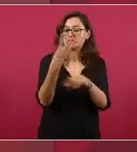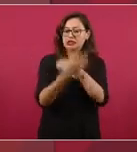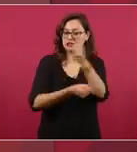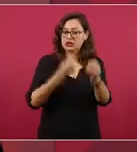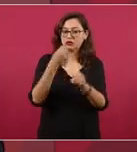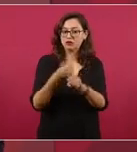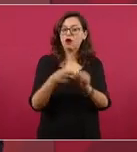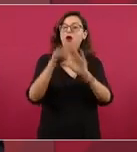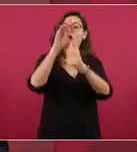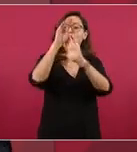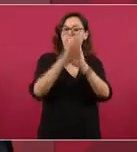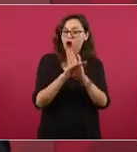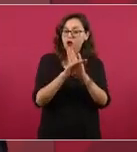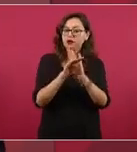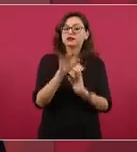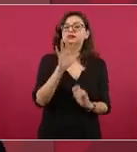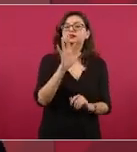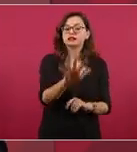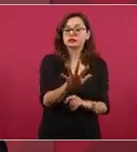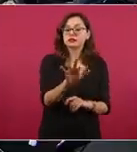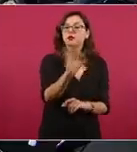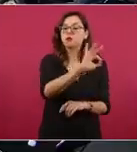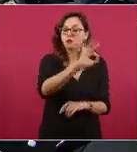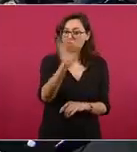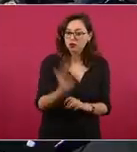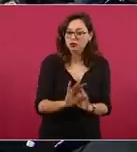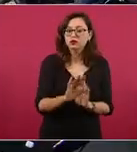Pero también la politiquería